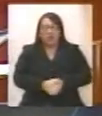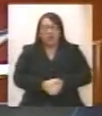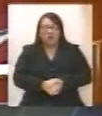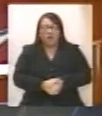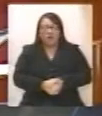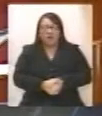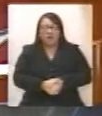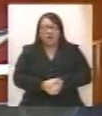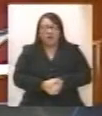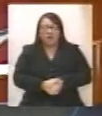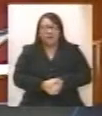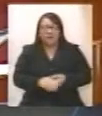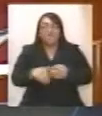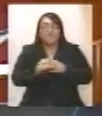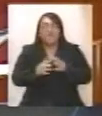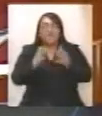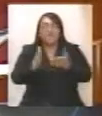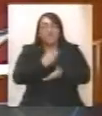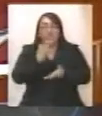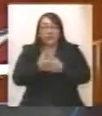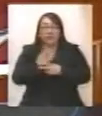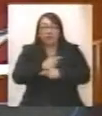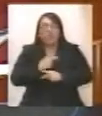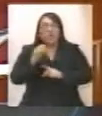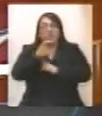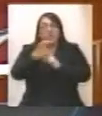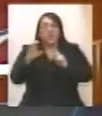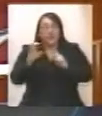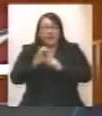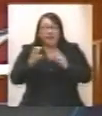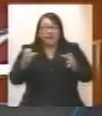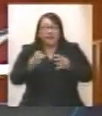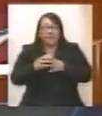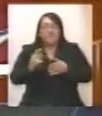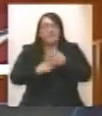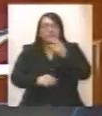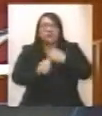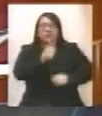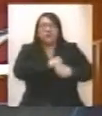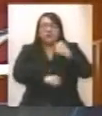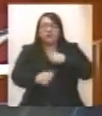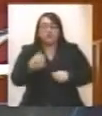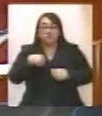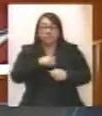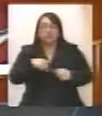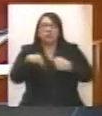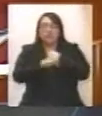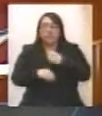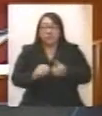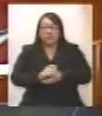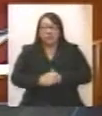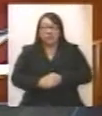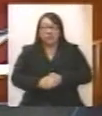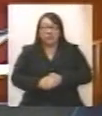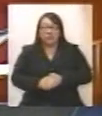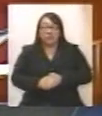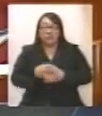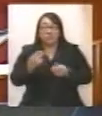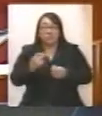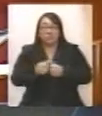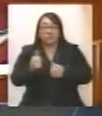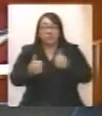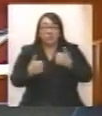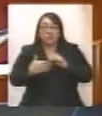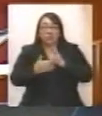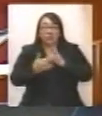Respecto a los graves problemas de inseguridad ciudadana y crimen organizado que sufre nuestro país, muchos de los cuales